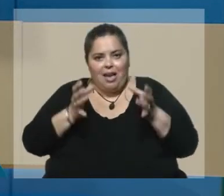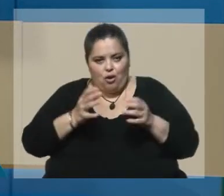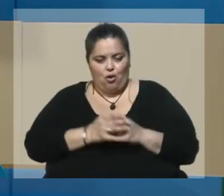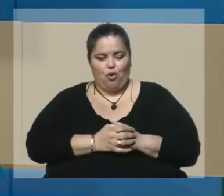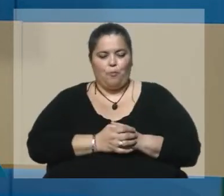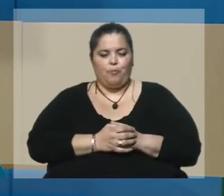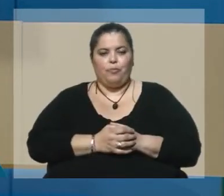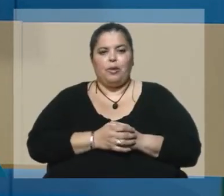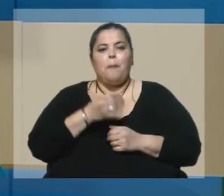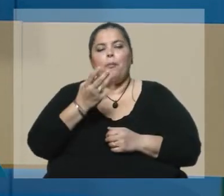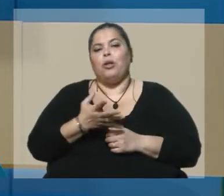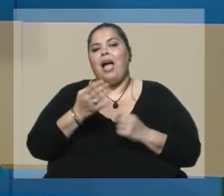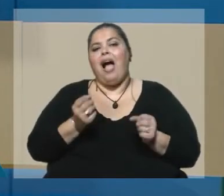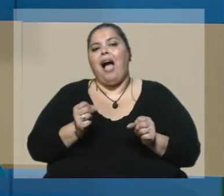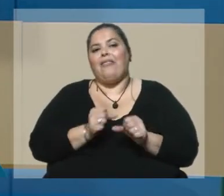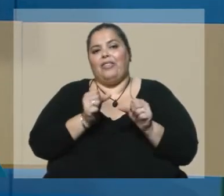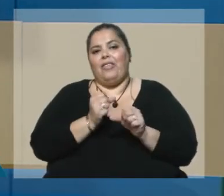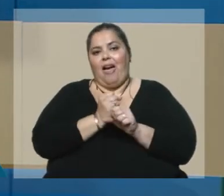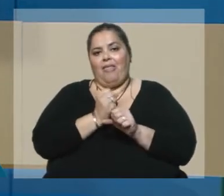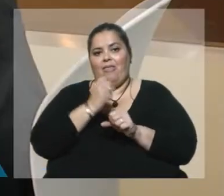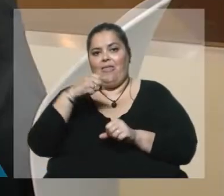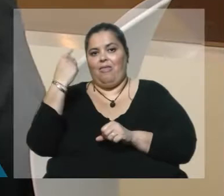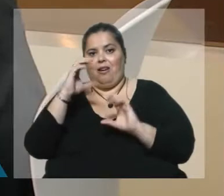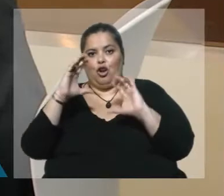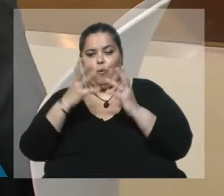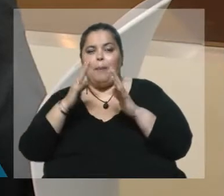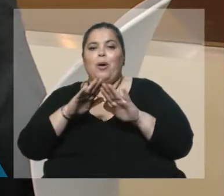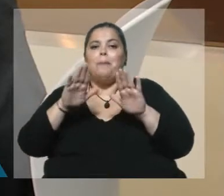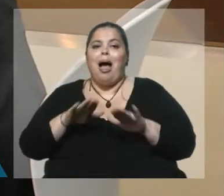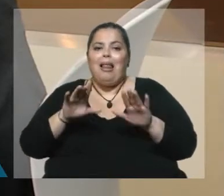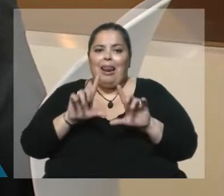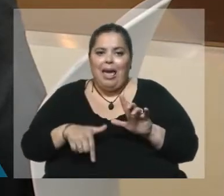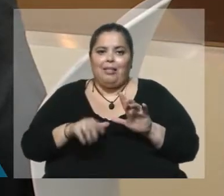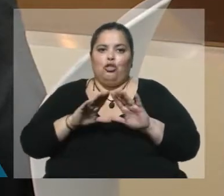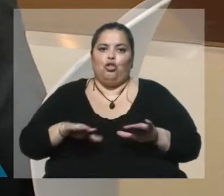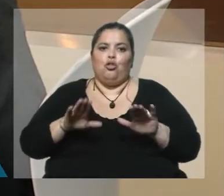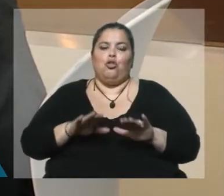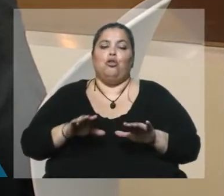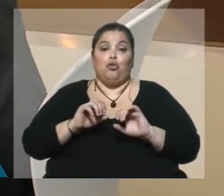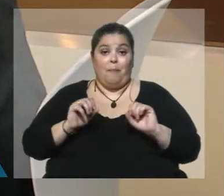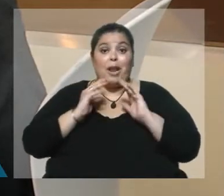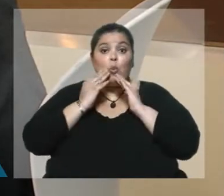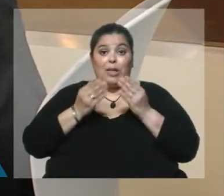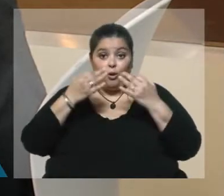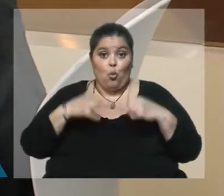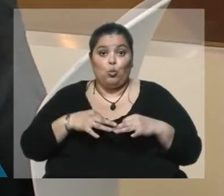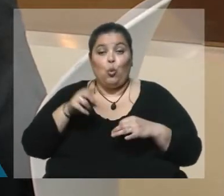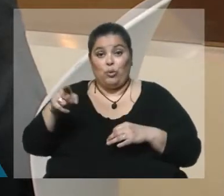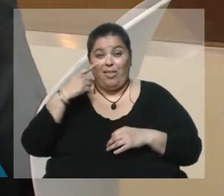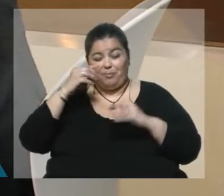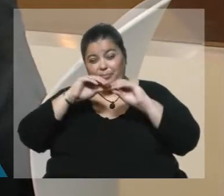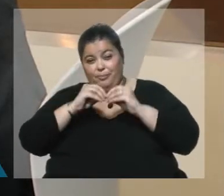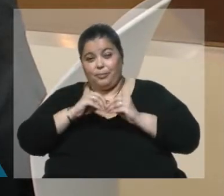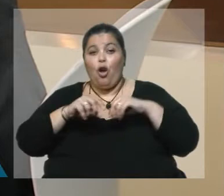la actividad global se enlentezca aún más claro iba a preguntar eso si en la proyección de ustedes y de otros estudios que